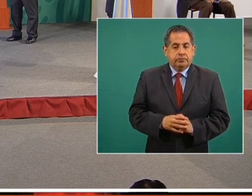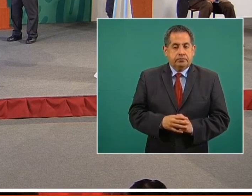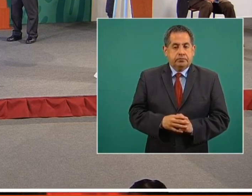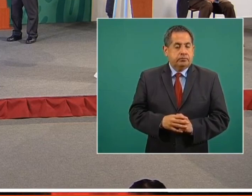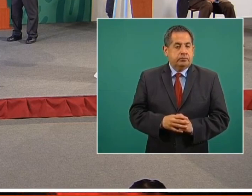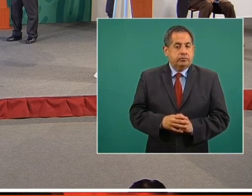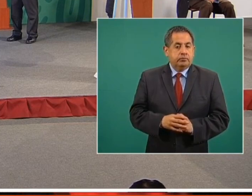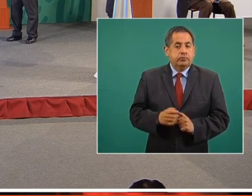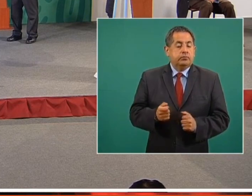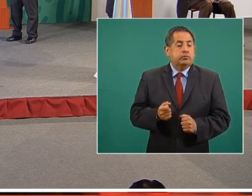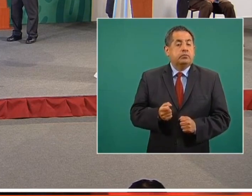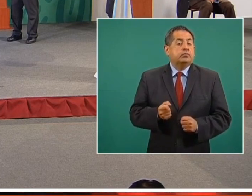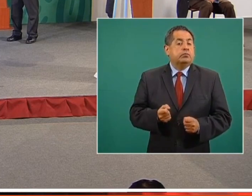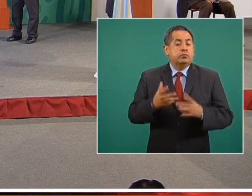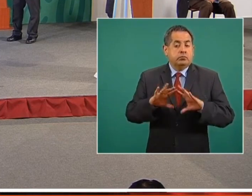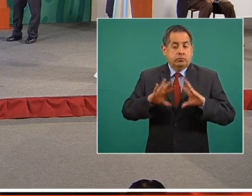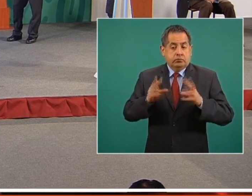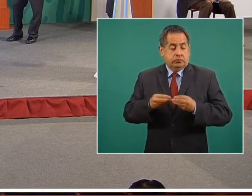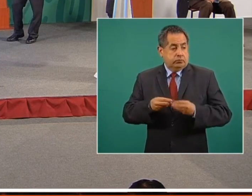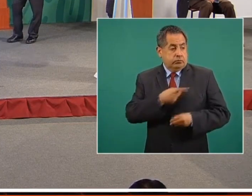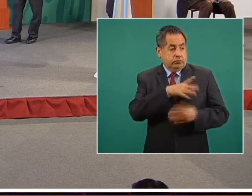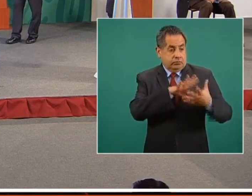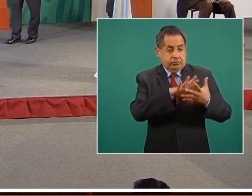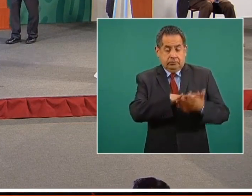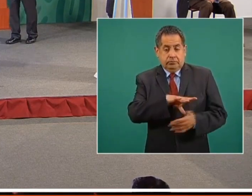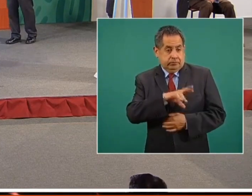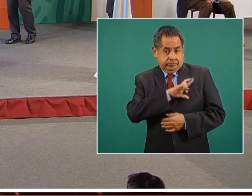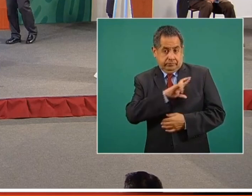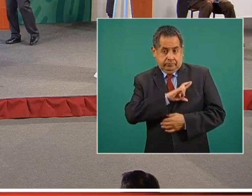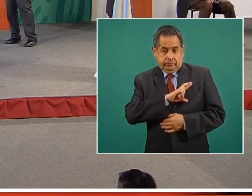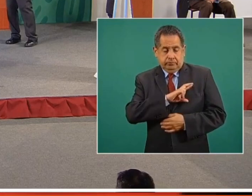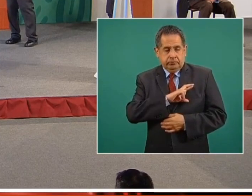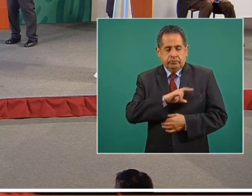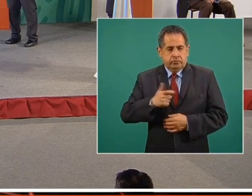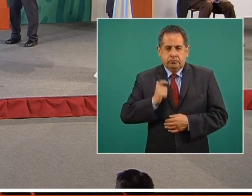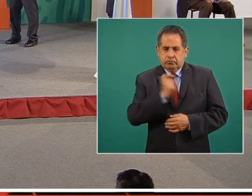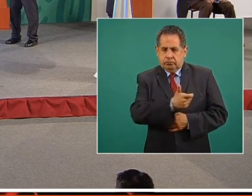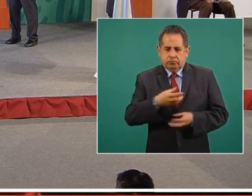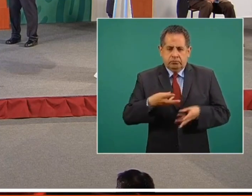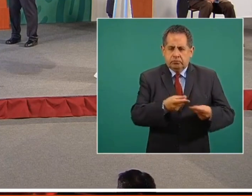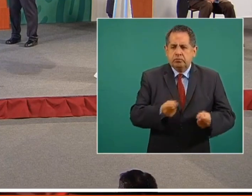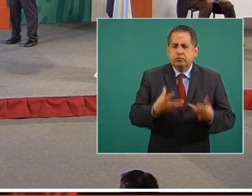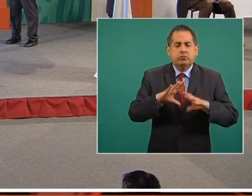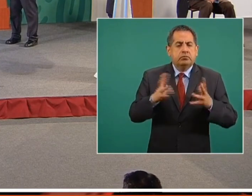gasto en centros penitenciarios privados en 2020 fue de